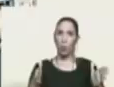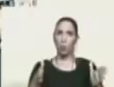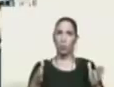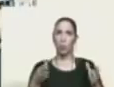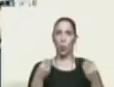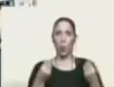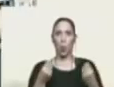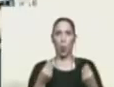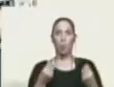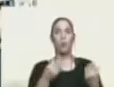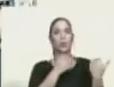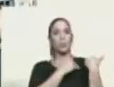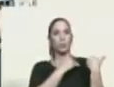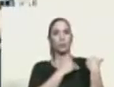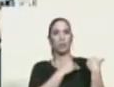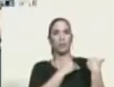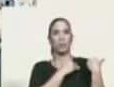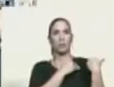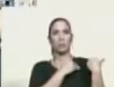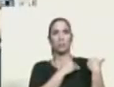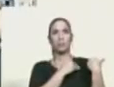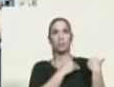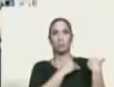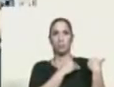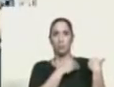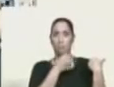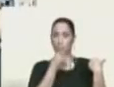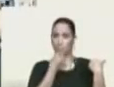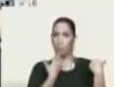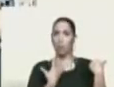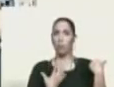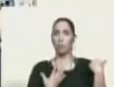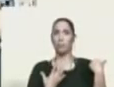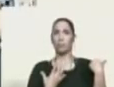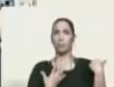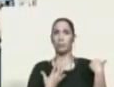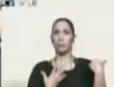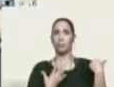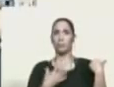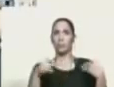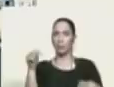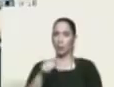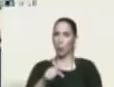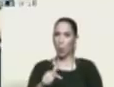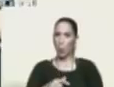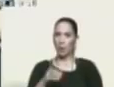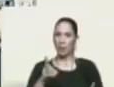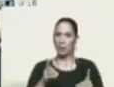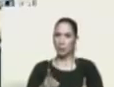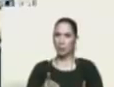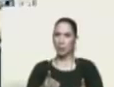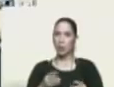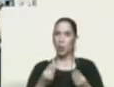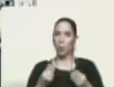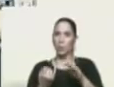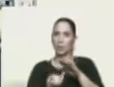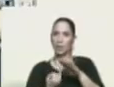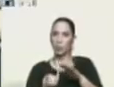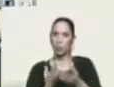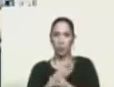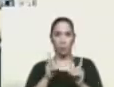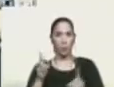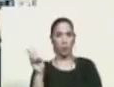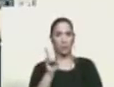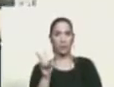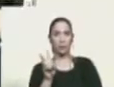titular de esta muy, pero muy hoy decisiva y estratégica institución para la democracia